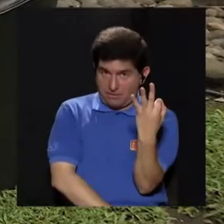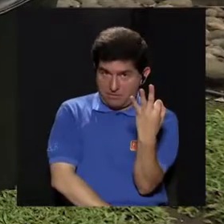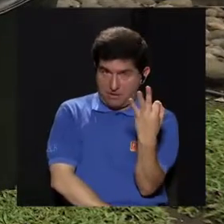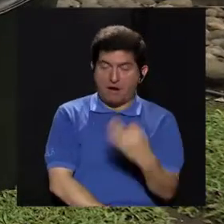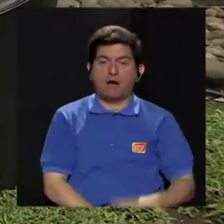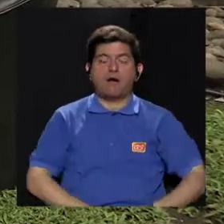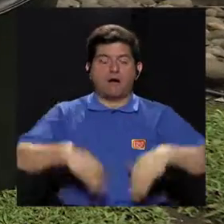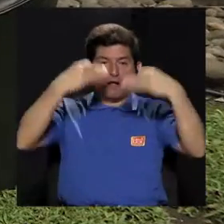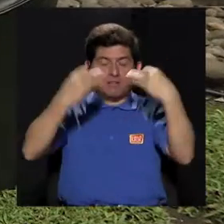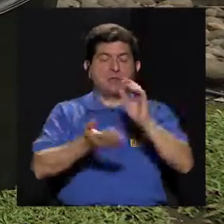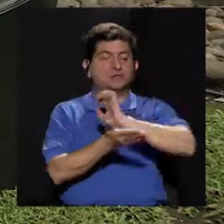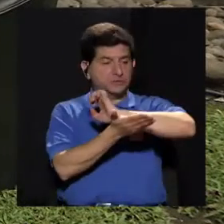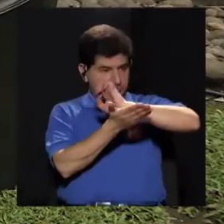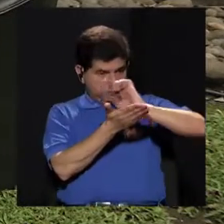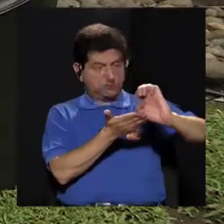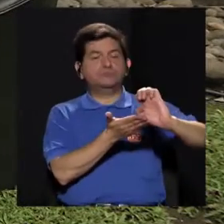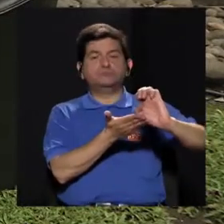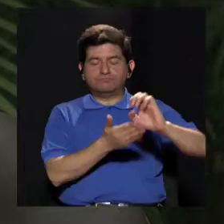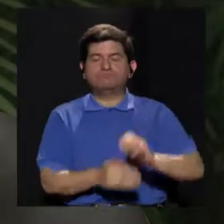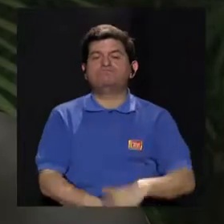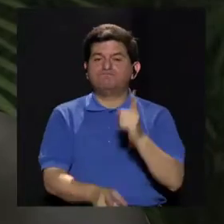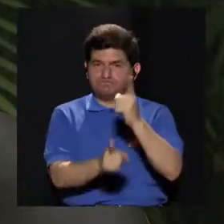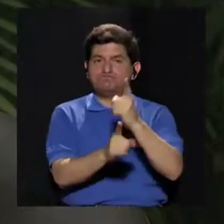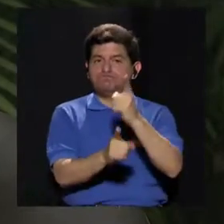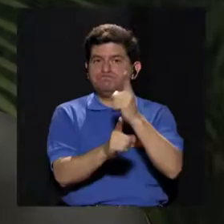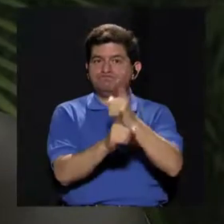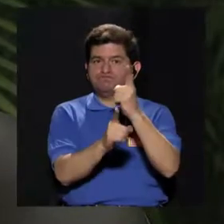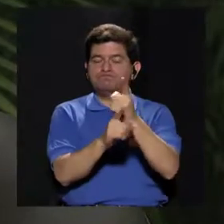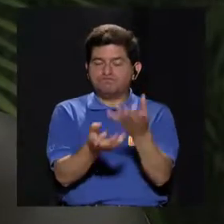adecuado es una de las medidas preventivas